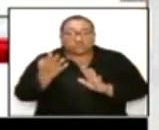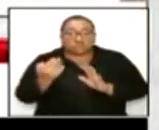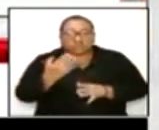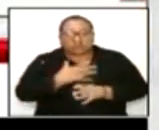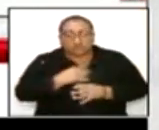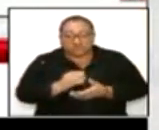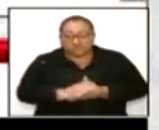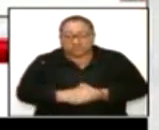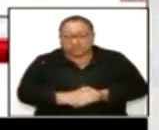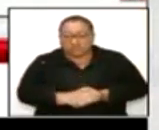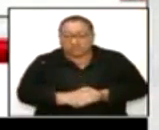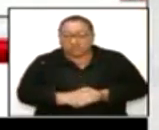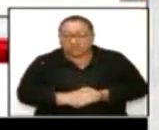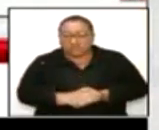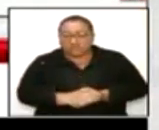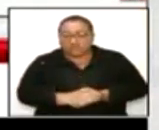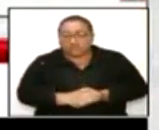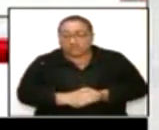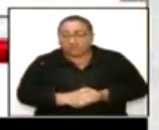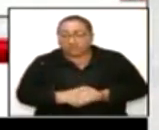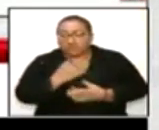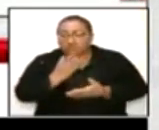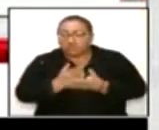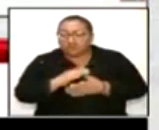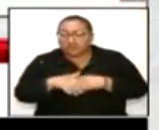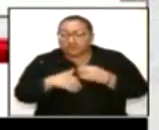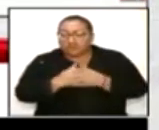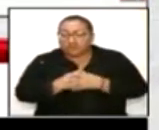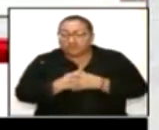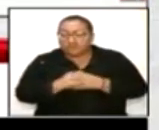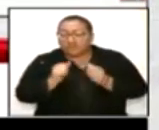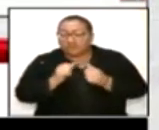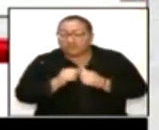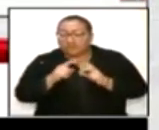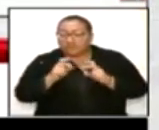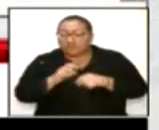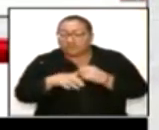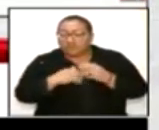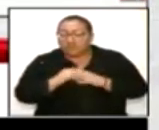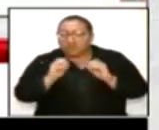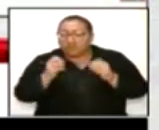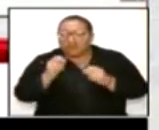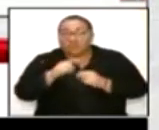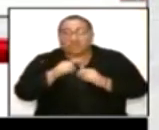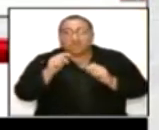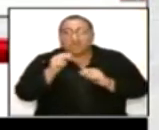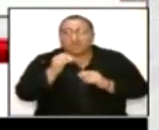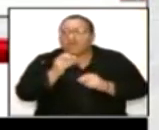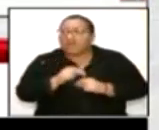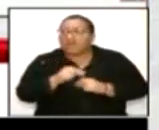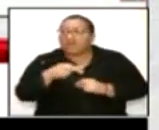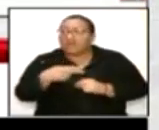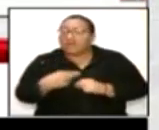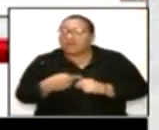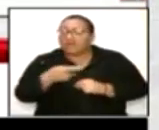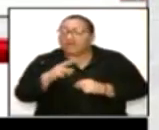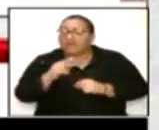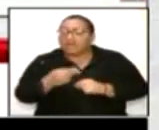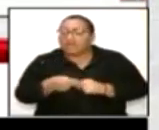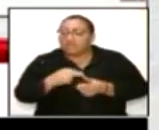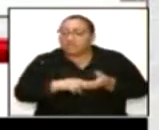14 años. Los problemas identificados a partir del caso del adolescente de iniciales